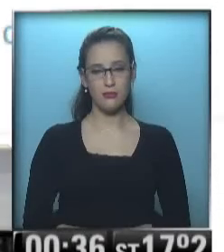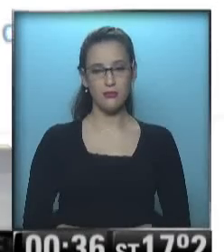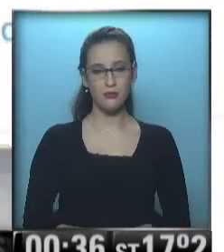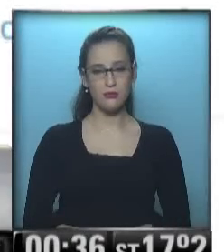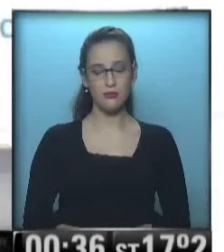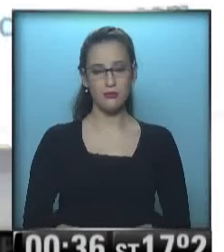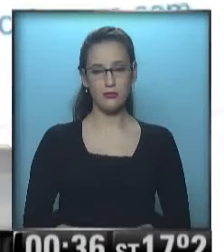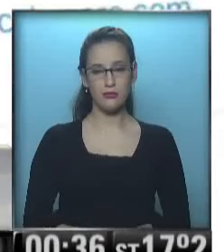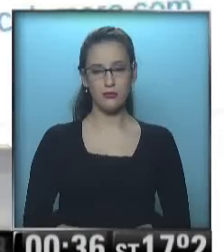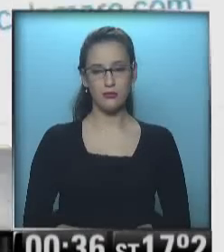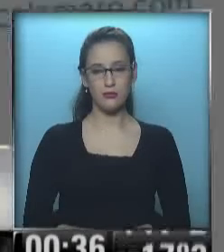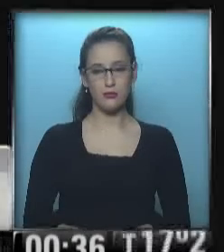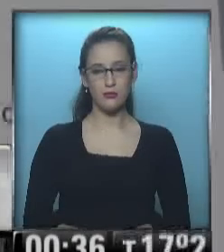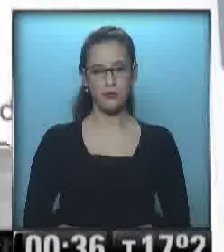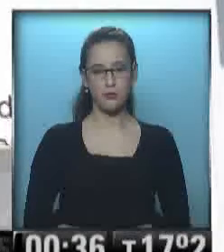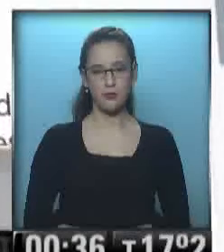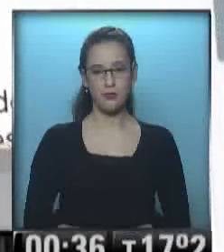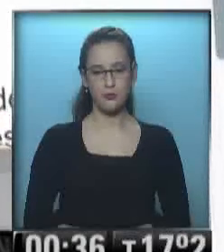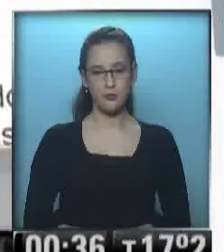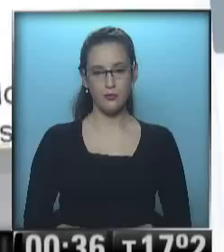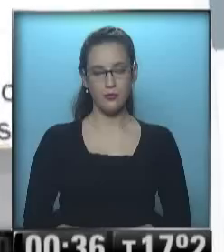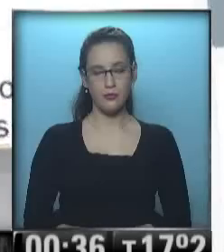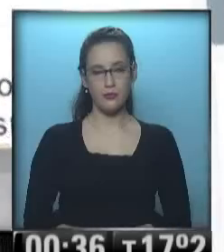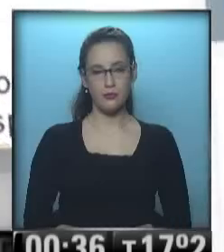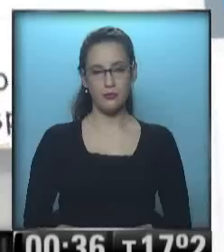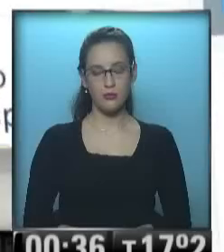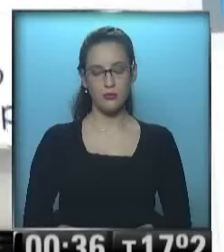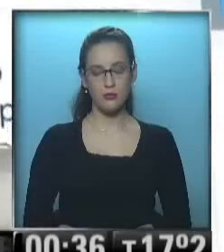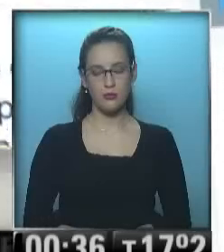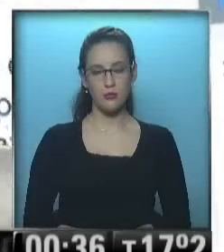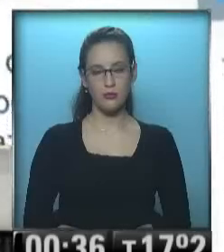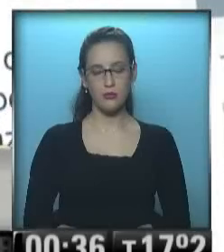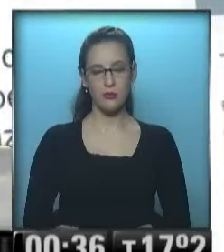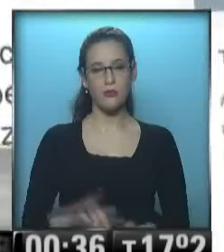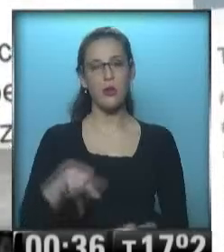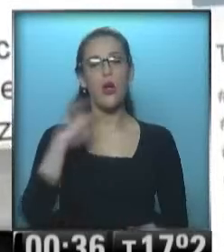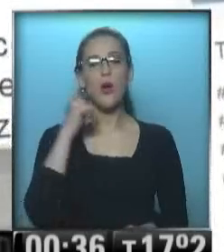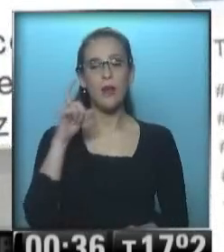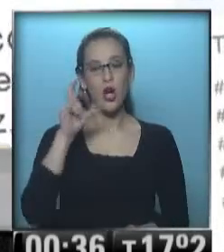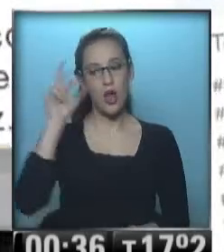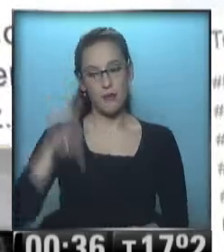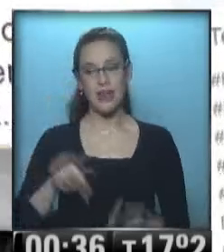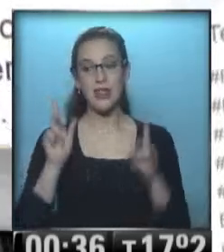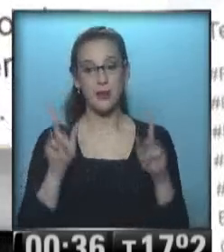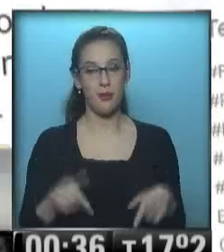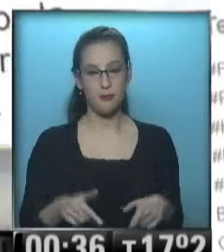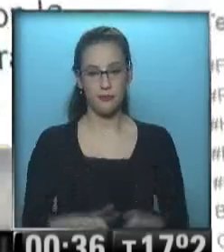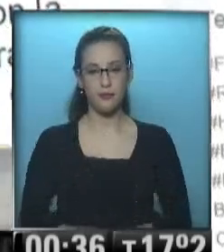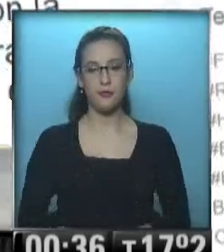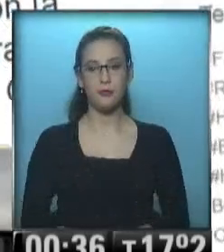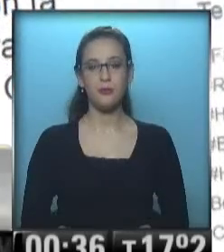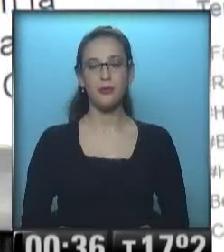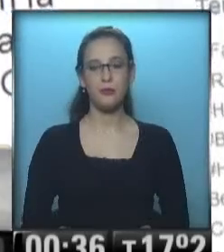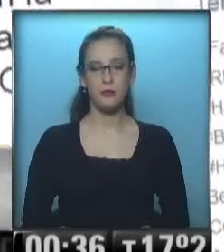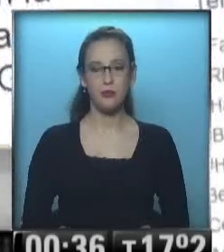y gratitud, querido Gustavo. El rockero argentino Richard Coleman publicó: gracias por toda una